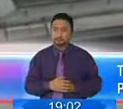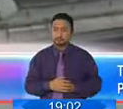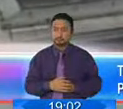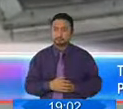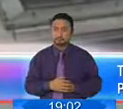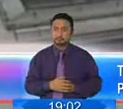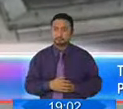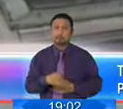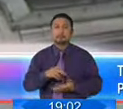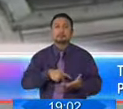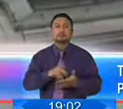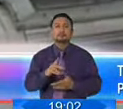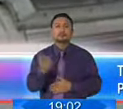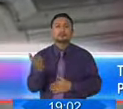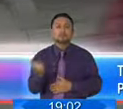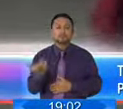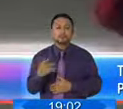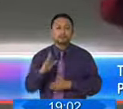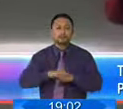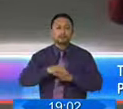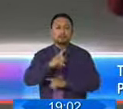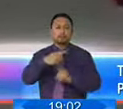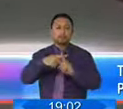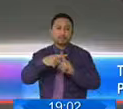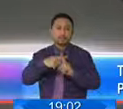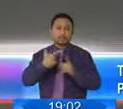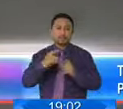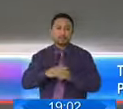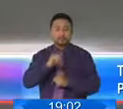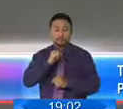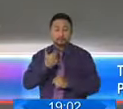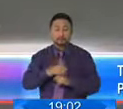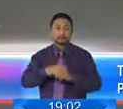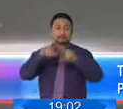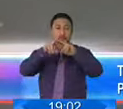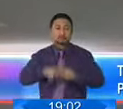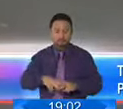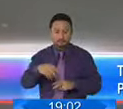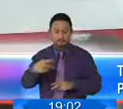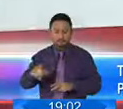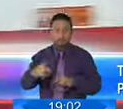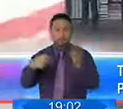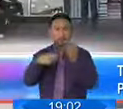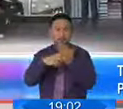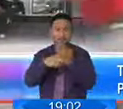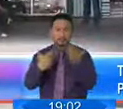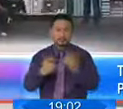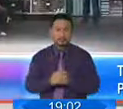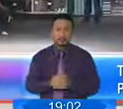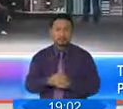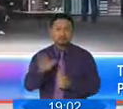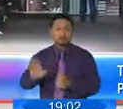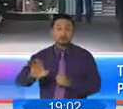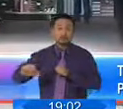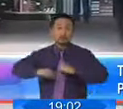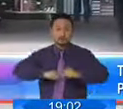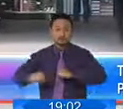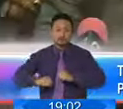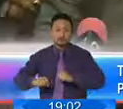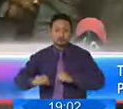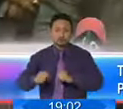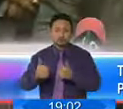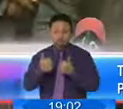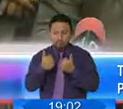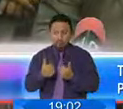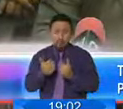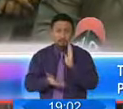del subsidio por concepto de media tarifa y la falta de revisión de la tarifa del transporte ha hecho que la actividad no sea rentable.